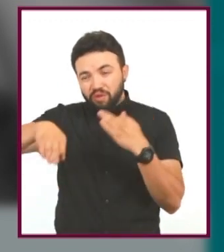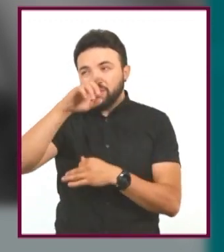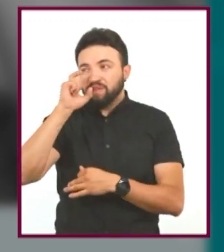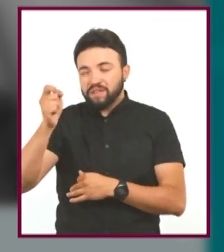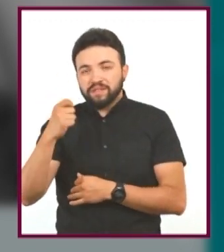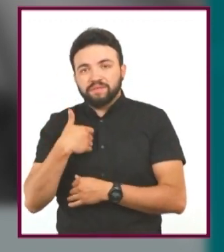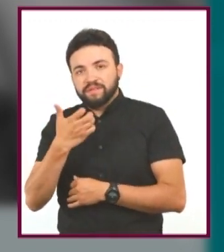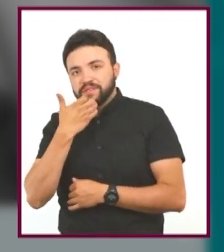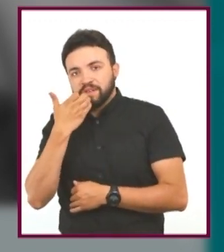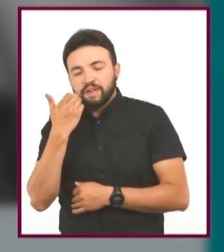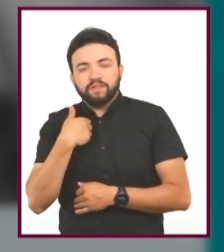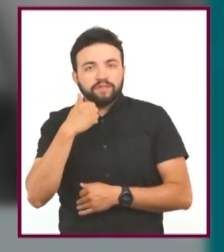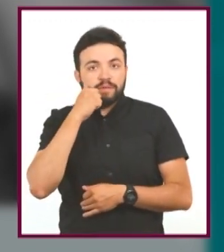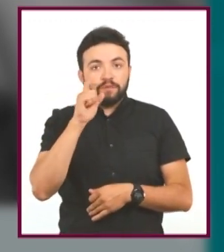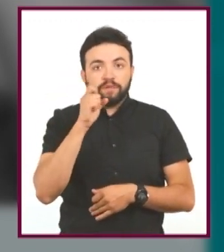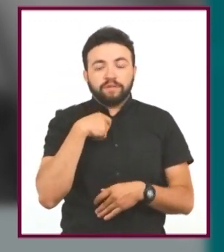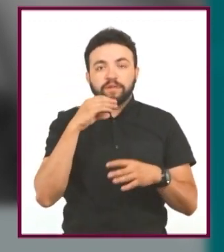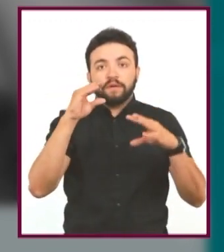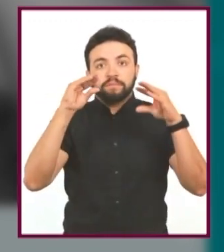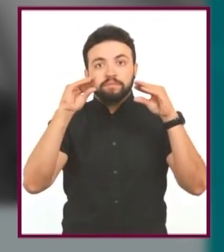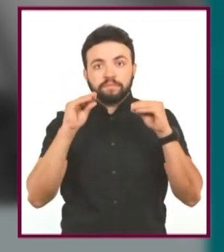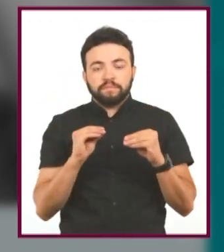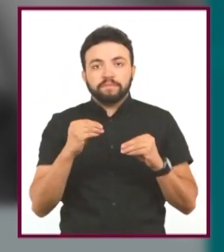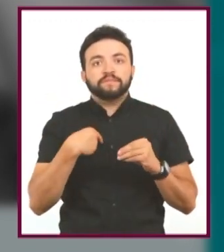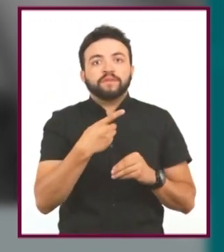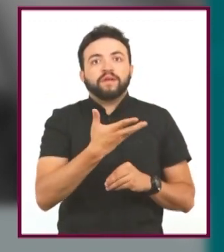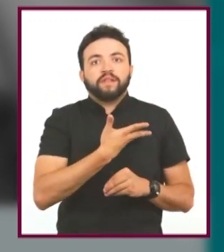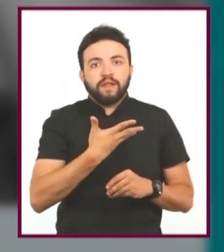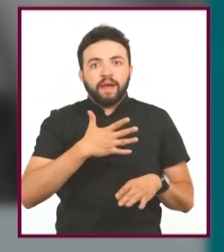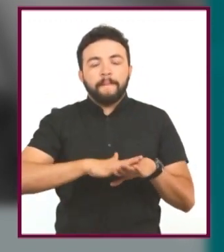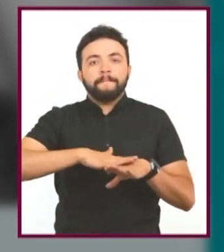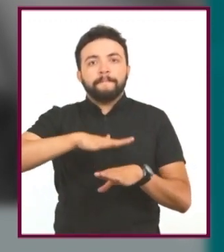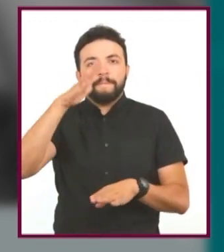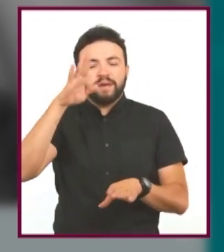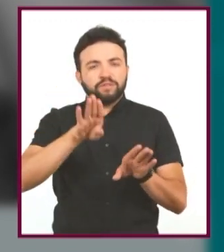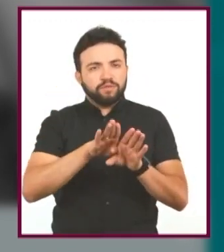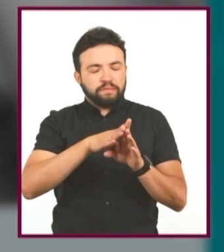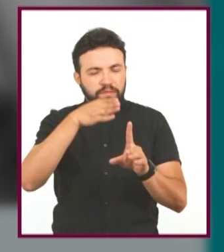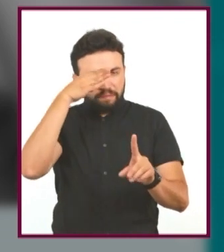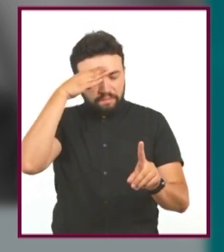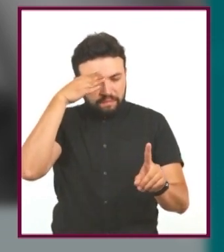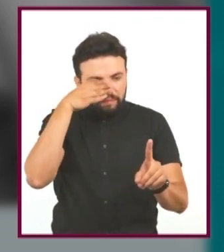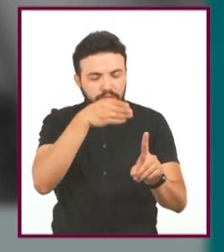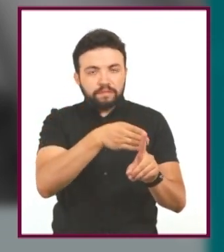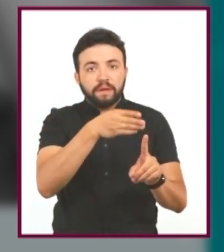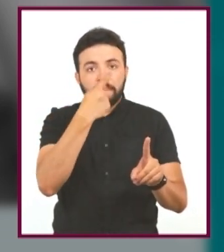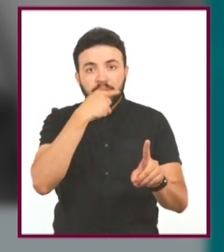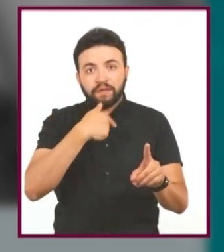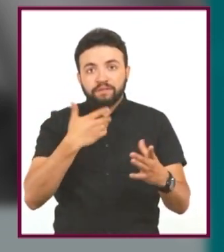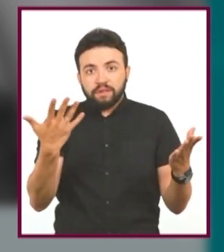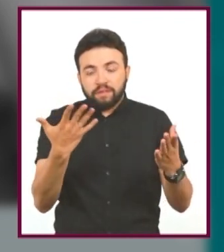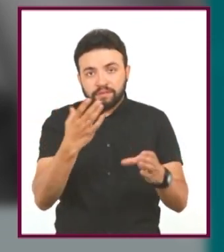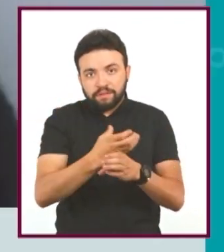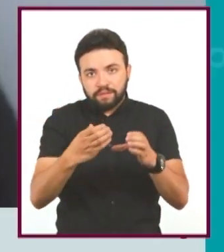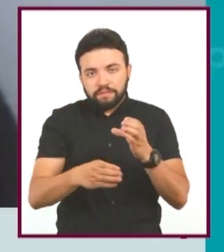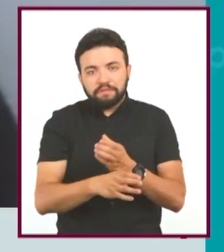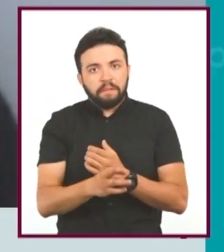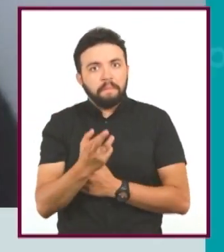escuela, porque yo siento que estando en silencio tengo mayor concentración para hacer las cosas y me salen